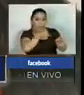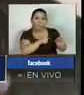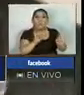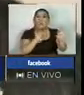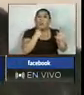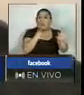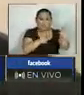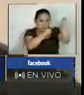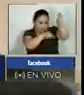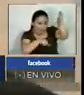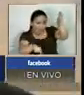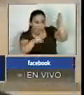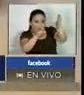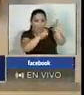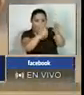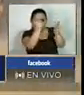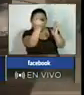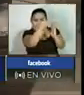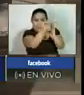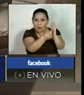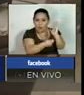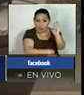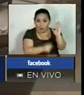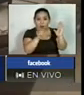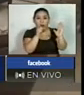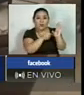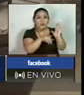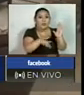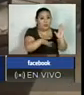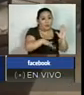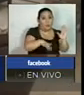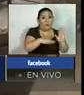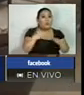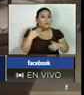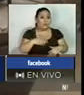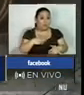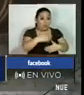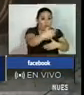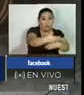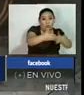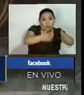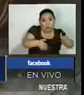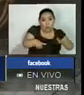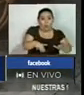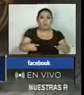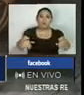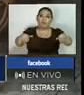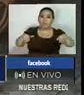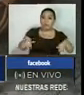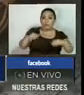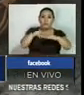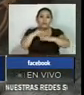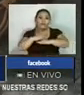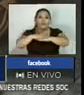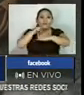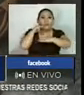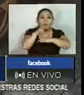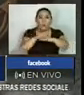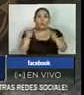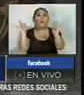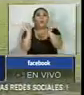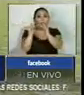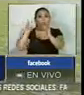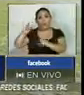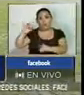especial afición al arte de la pintura. El lugar tiene, además, dos salas de estar, dos terrazas, Wi-Fi, aire